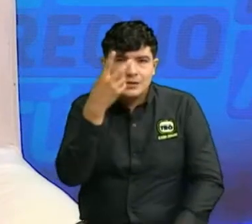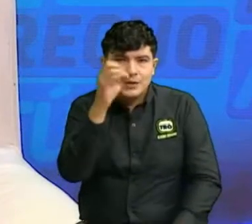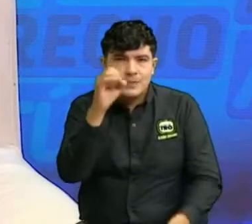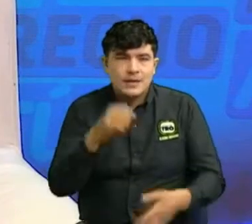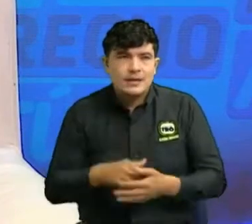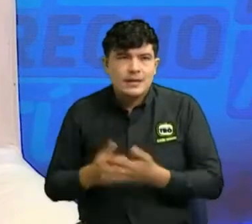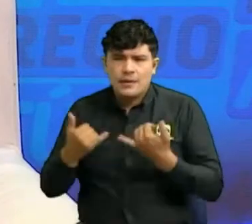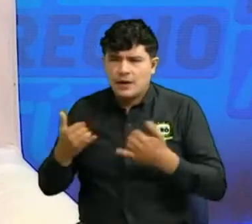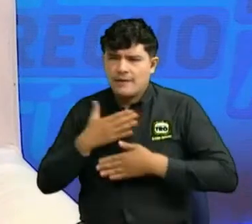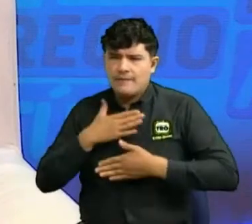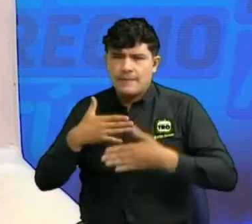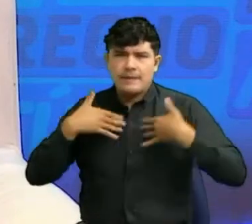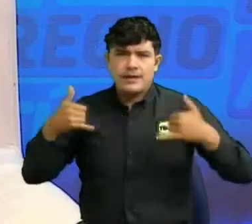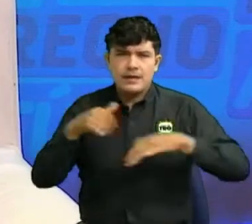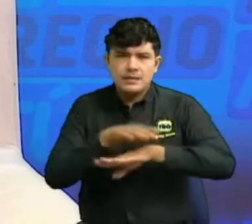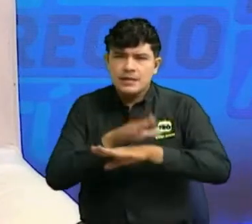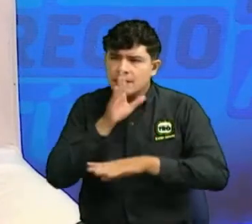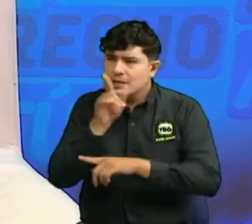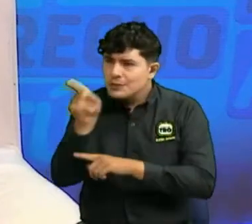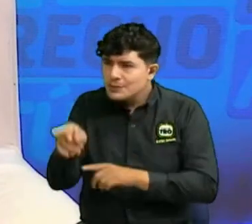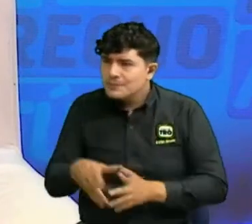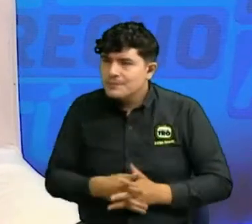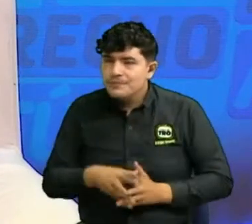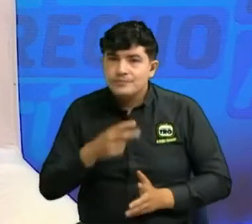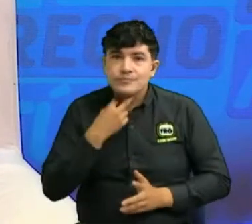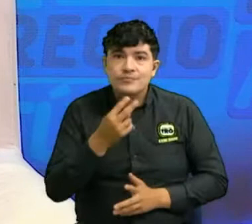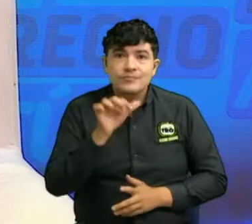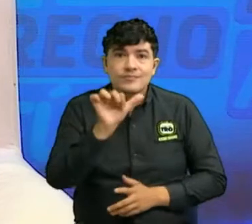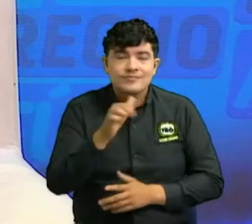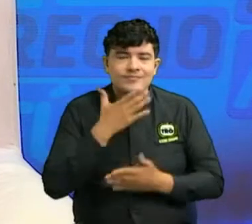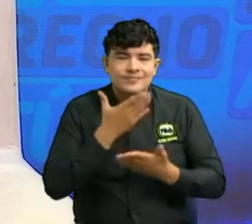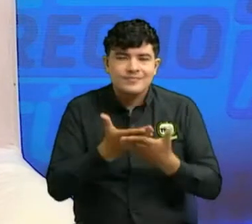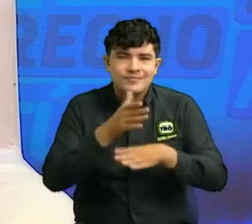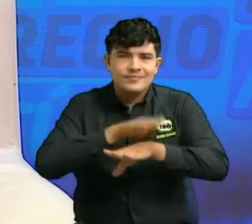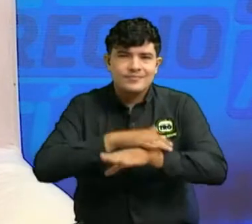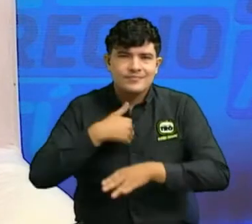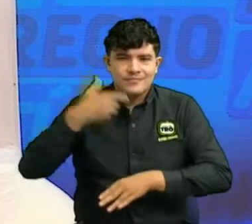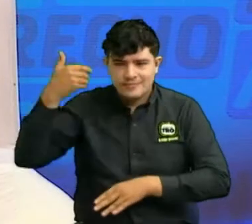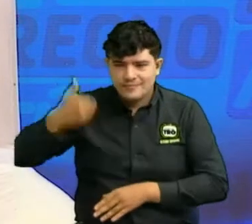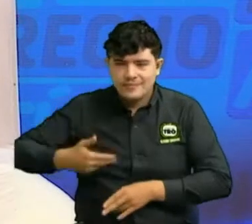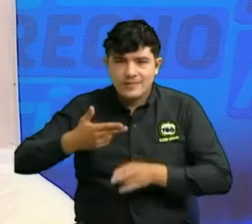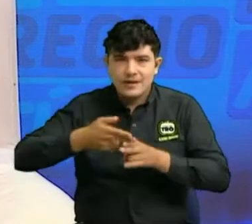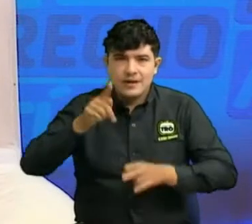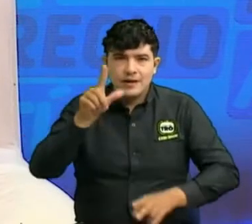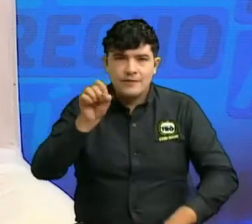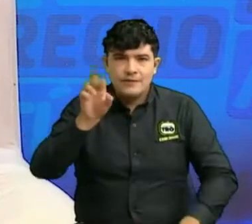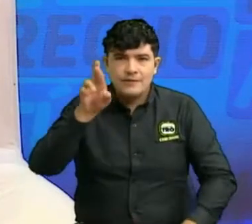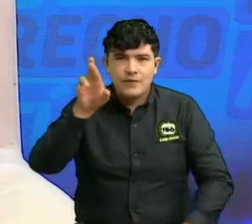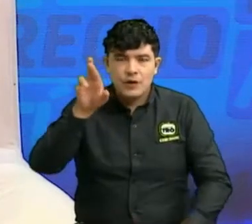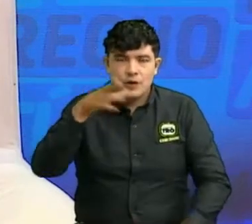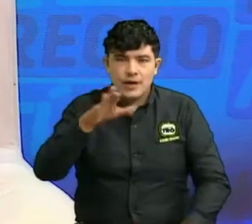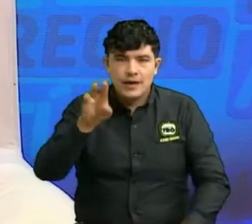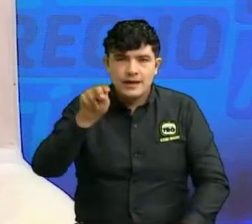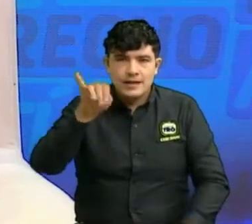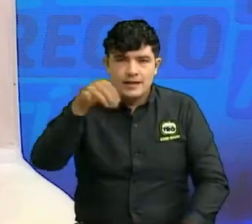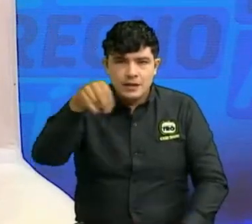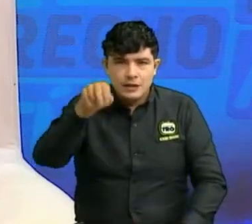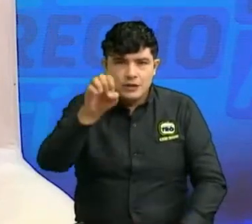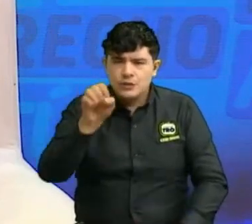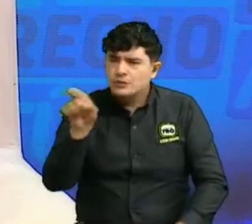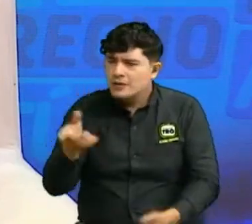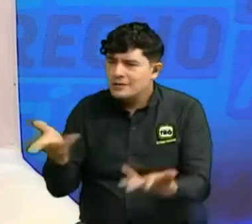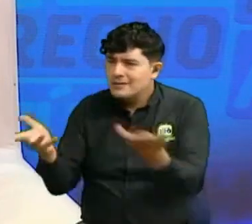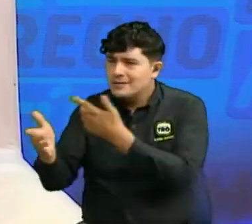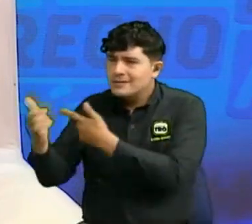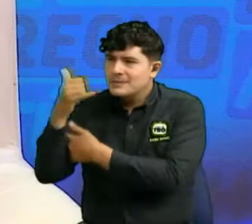648-4820. Hola, feliz tarde. ¿Con quién hablamos? Buenas tardes, señorita. Habla la señora Flor Niño de Niño. Doña Flor, ¿desde dónde